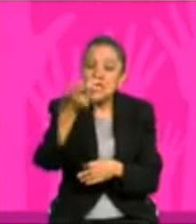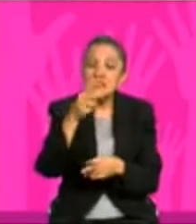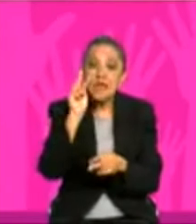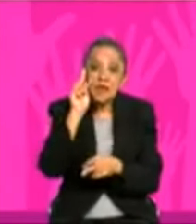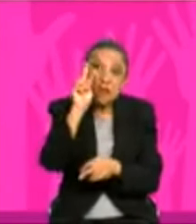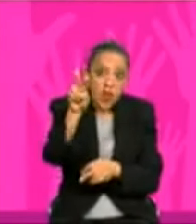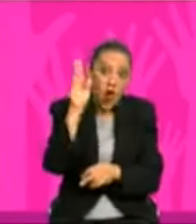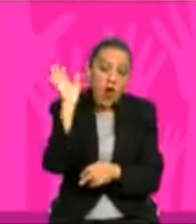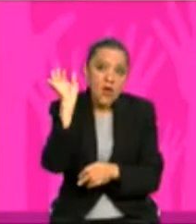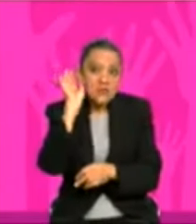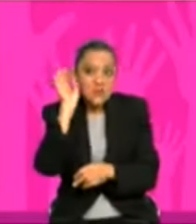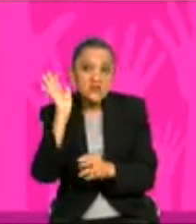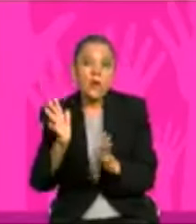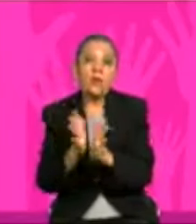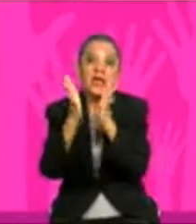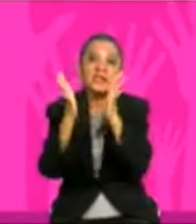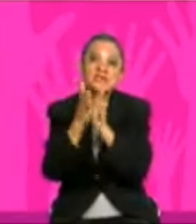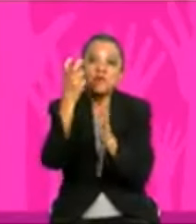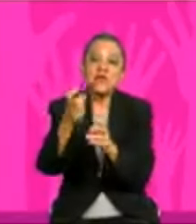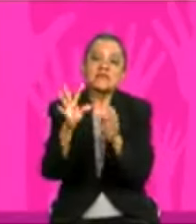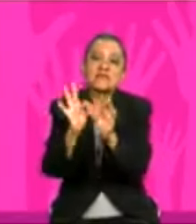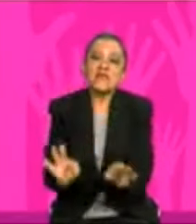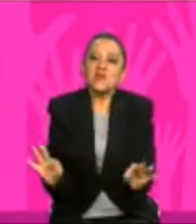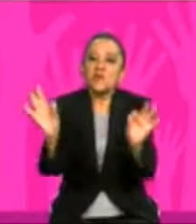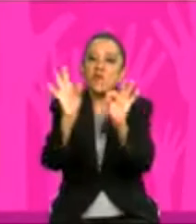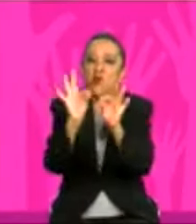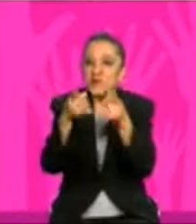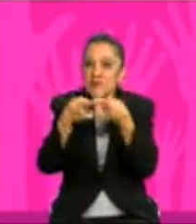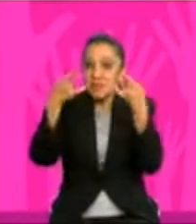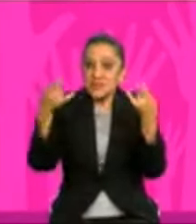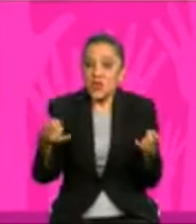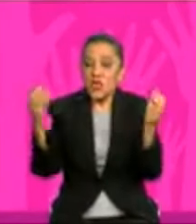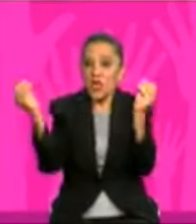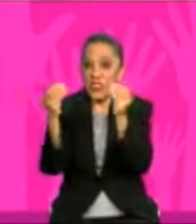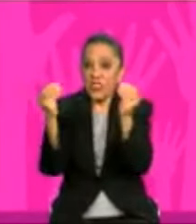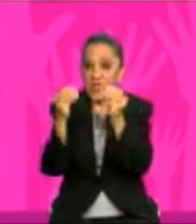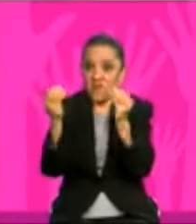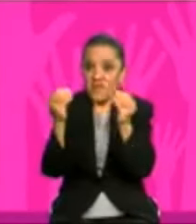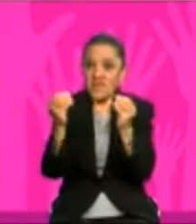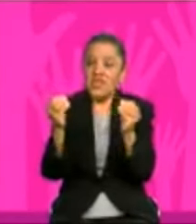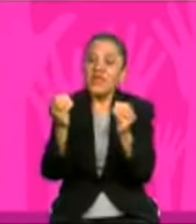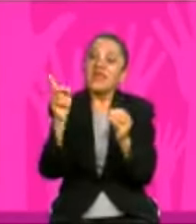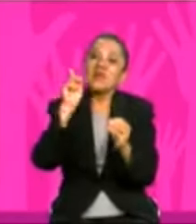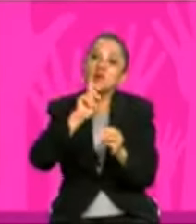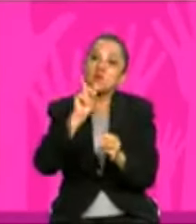y que fue partícipe de este importante e histórico debate entre mujeres.